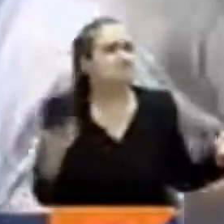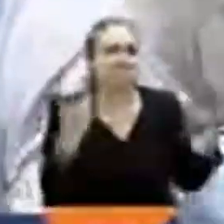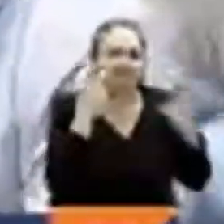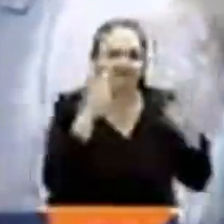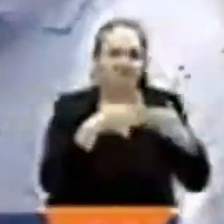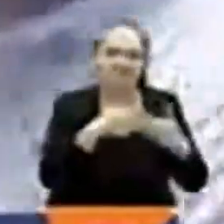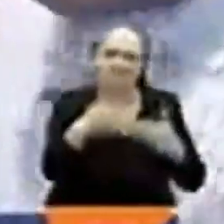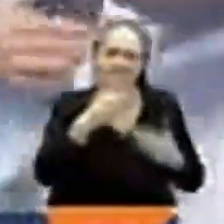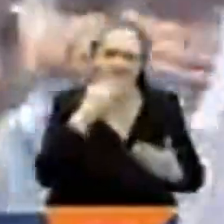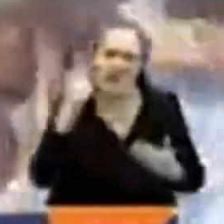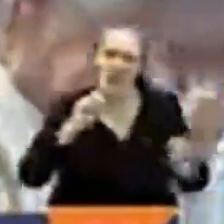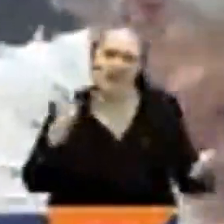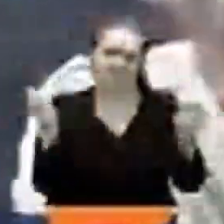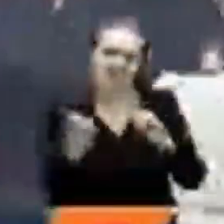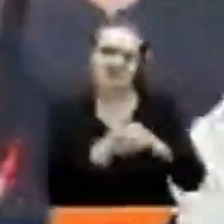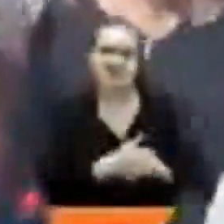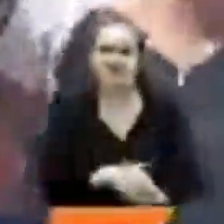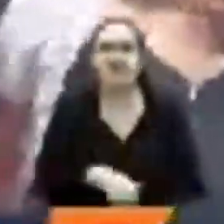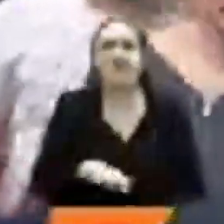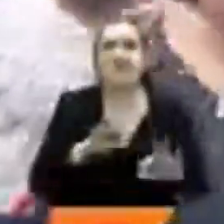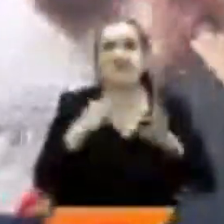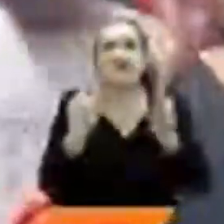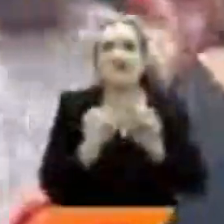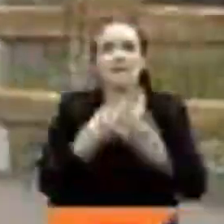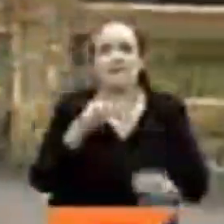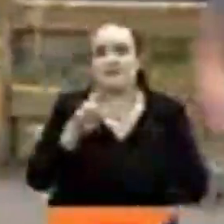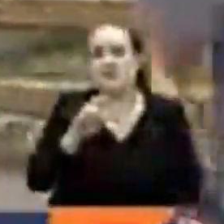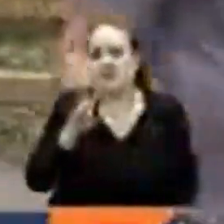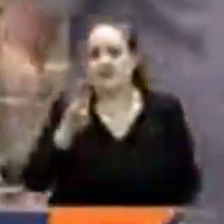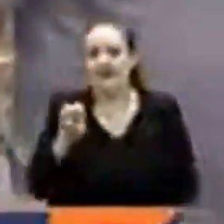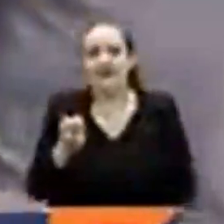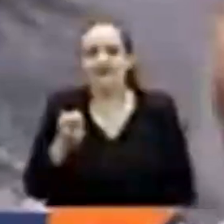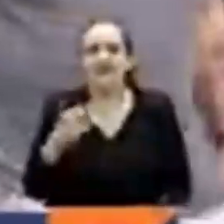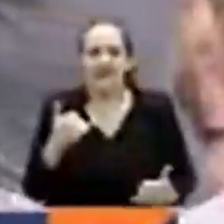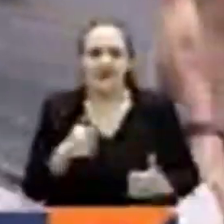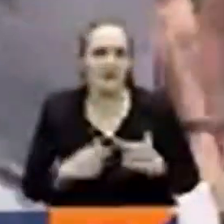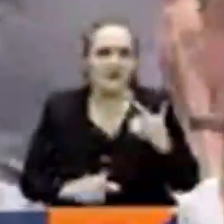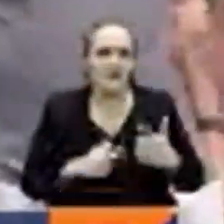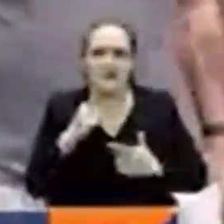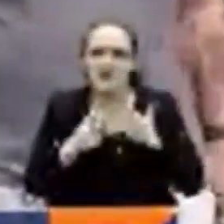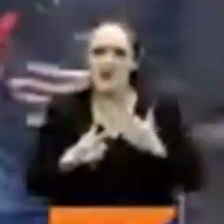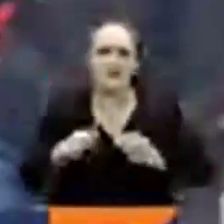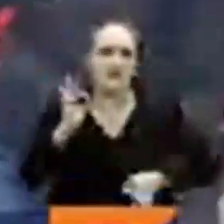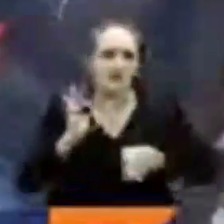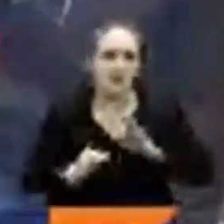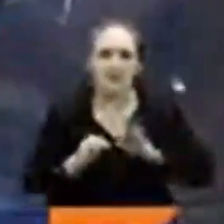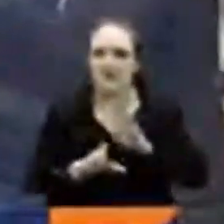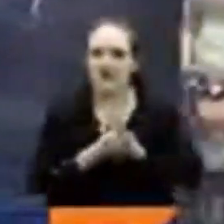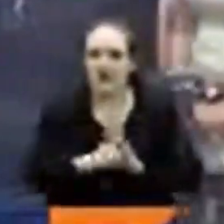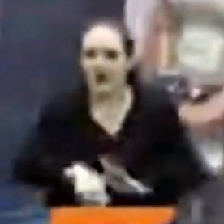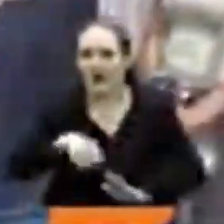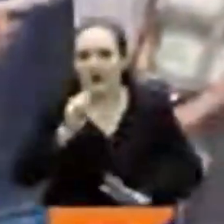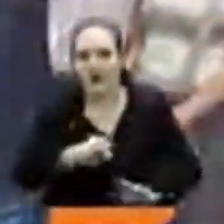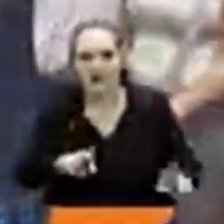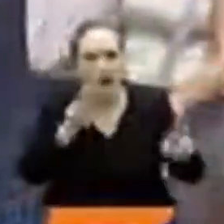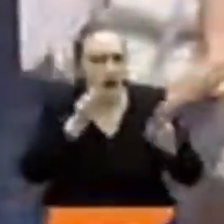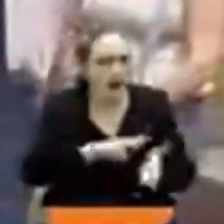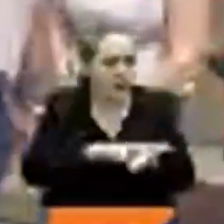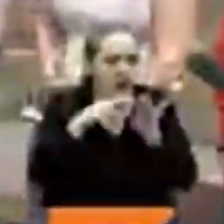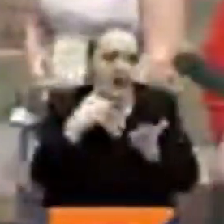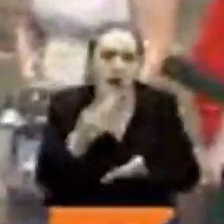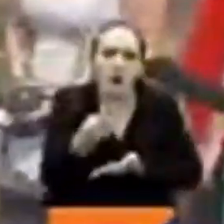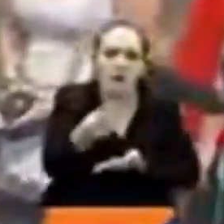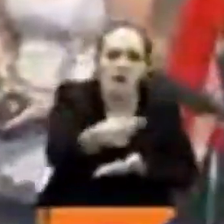cosas mejores. Las 68 familias afectadas ahora continuarán la batalla desde lo jurídico con el anhelo de recuperar lo